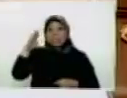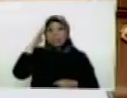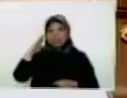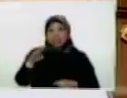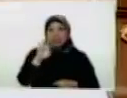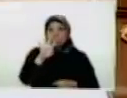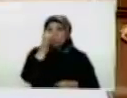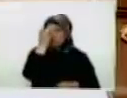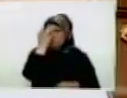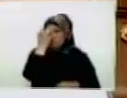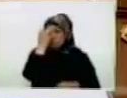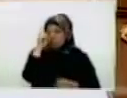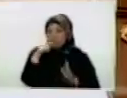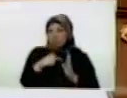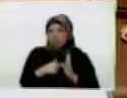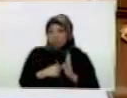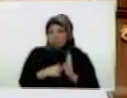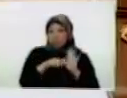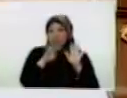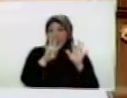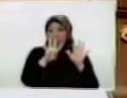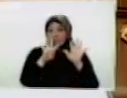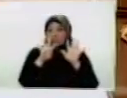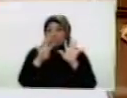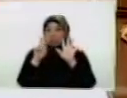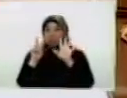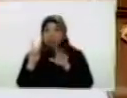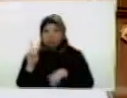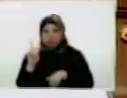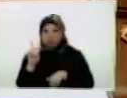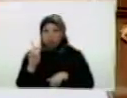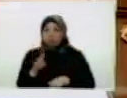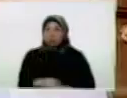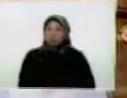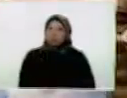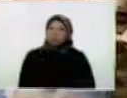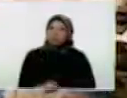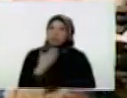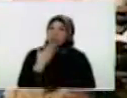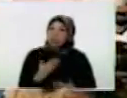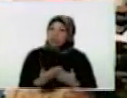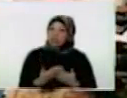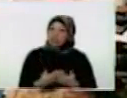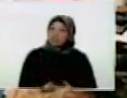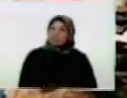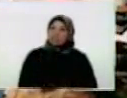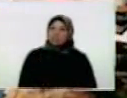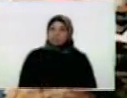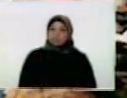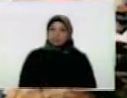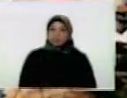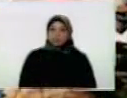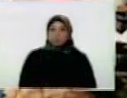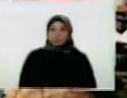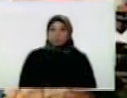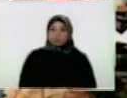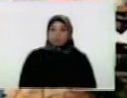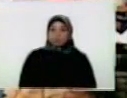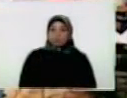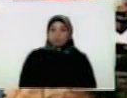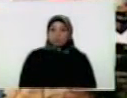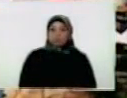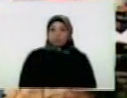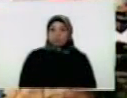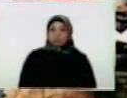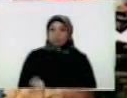4 de febrero de 1992, presidente. Gracias, compañero. Tiene la palabra constituyente Euclides